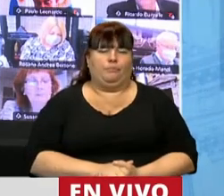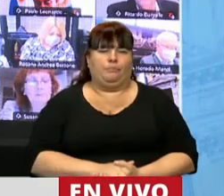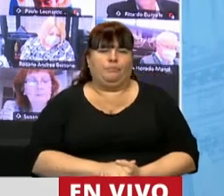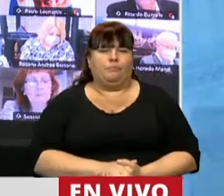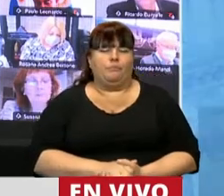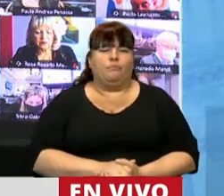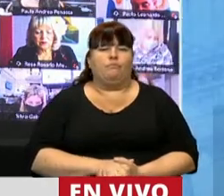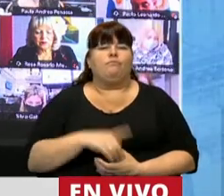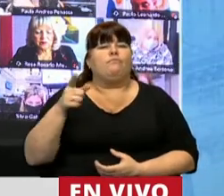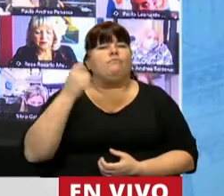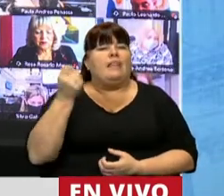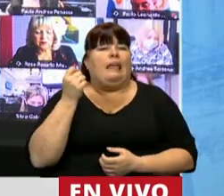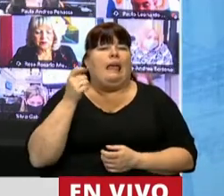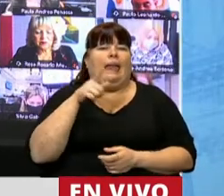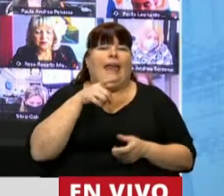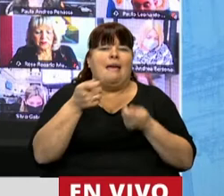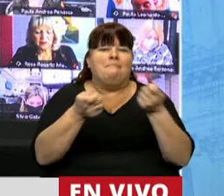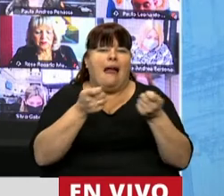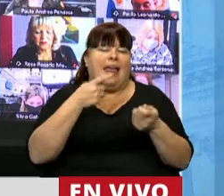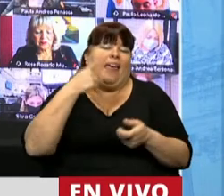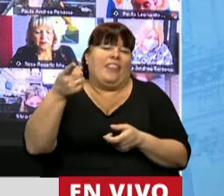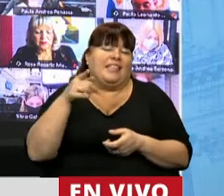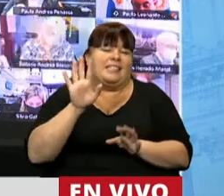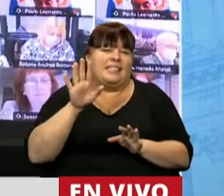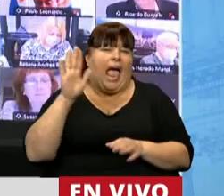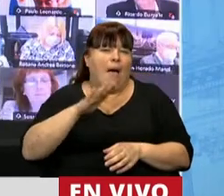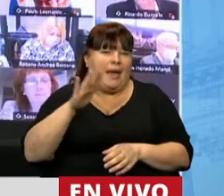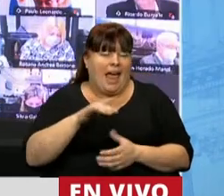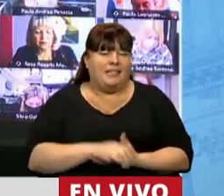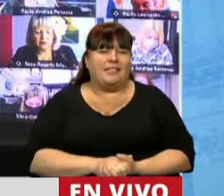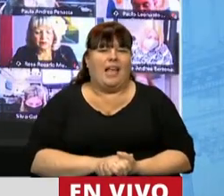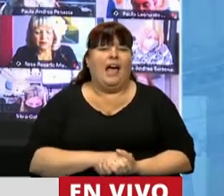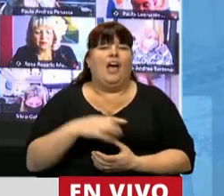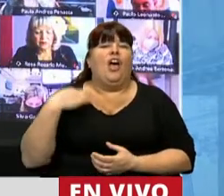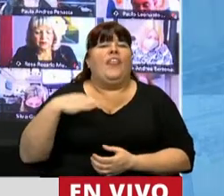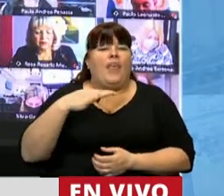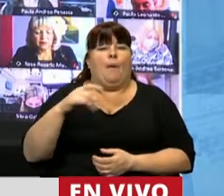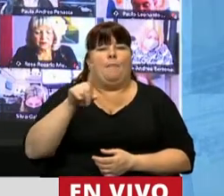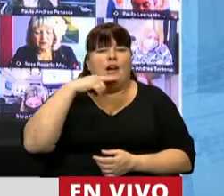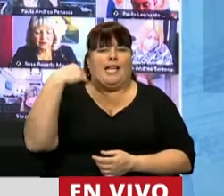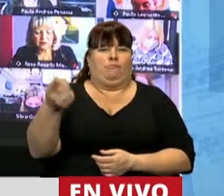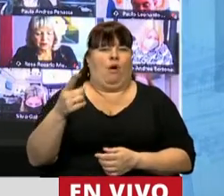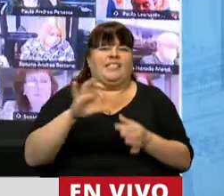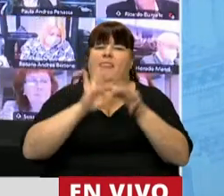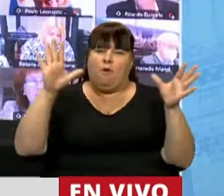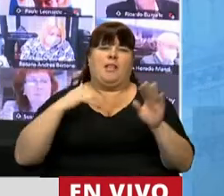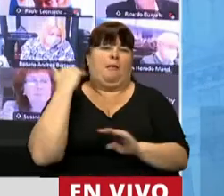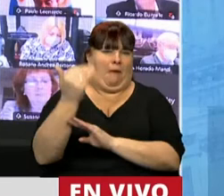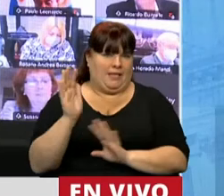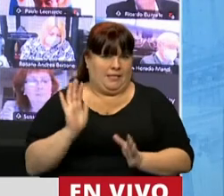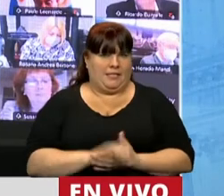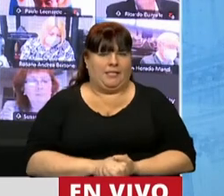frente a los intentos de domesticar como dice una de las amenazas debemos responder con más democracia